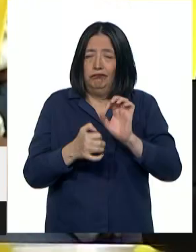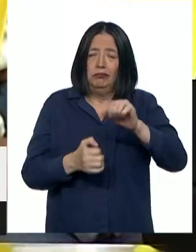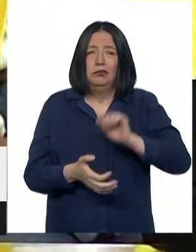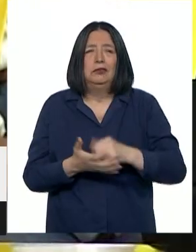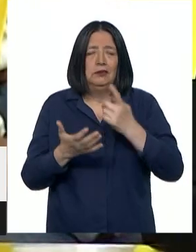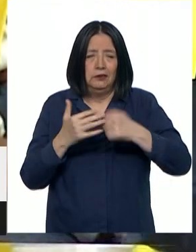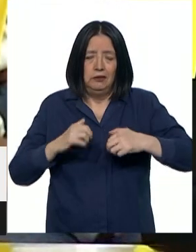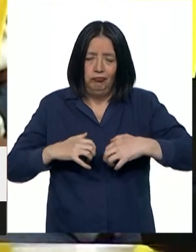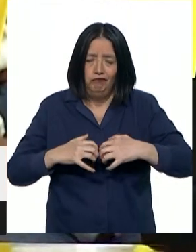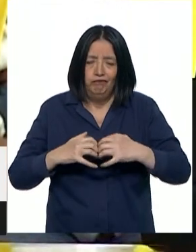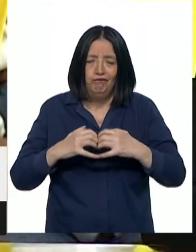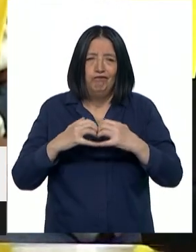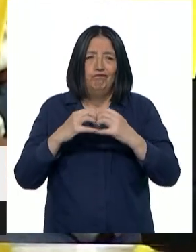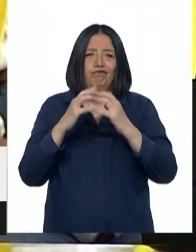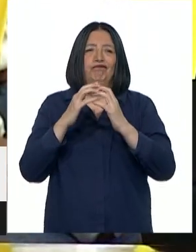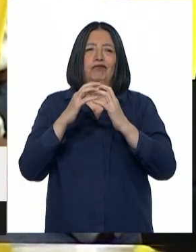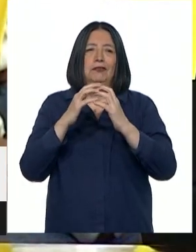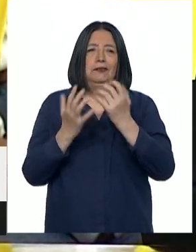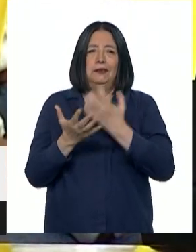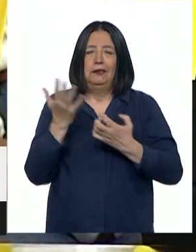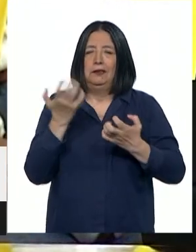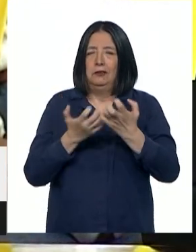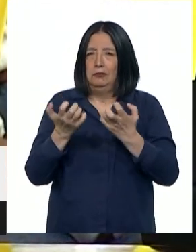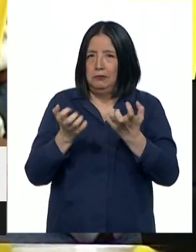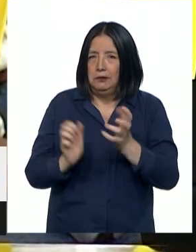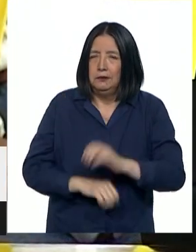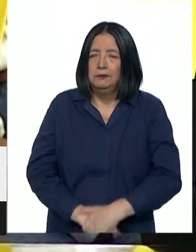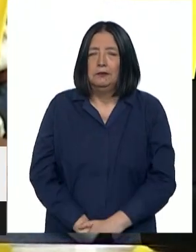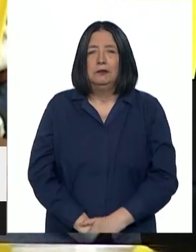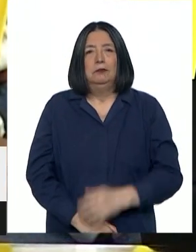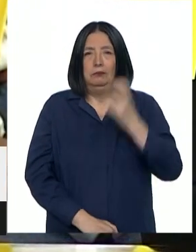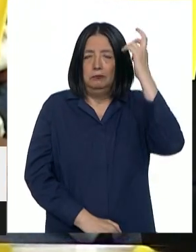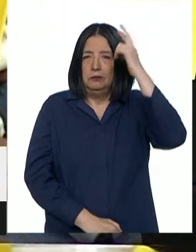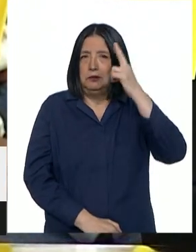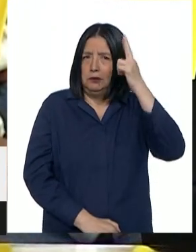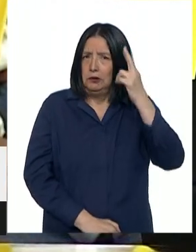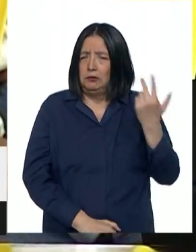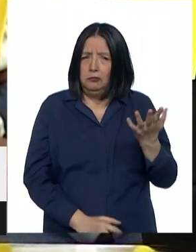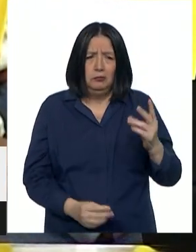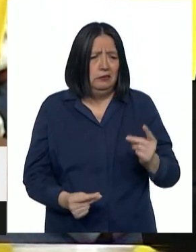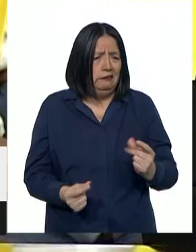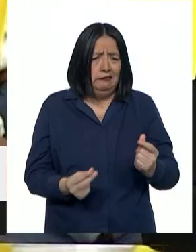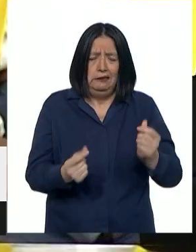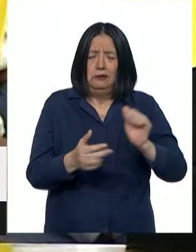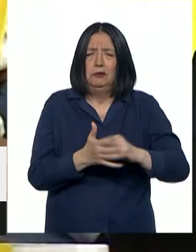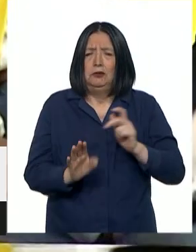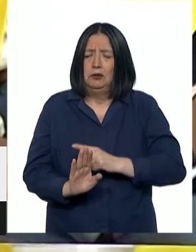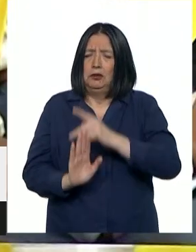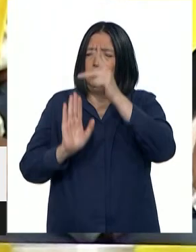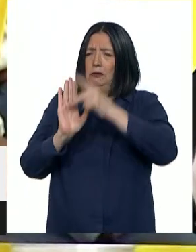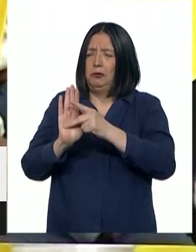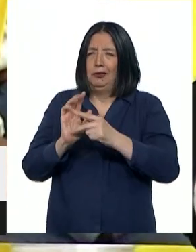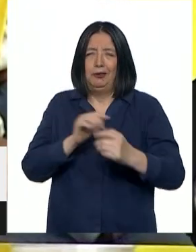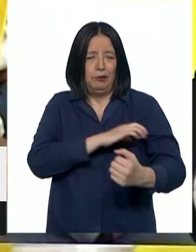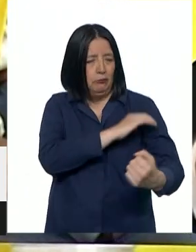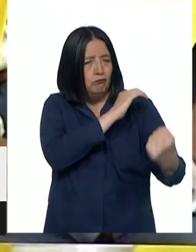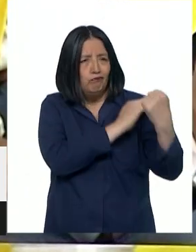en la reactivación económica. Es por eso que inmediatamente, a través del programa Punche